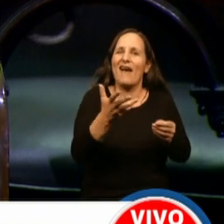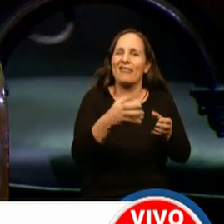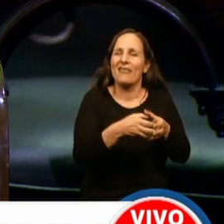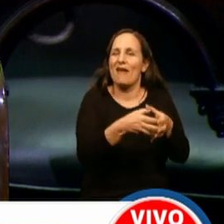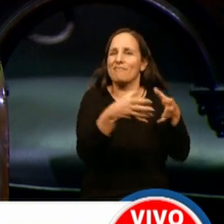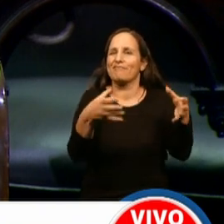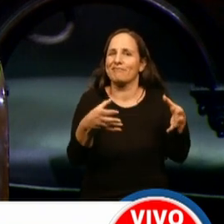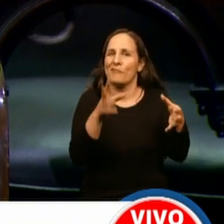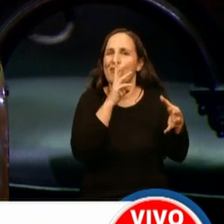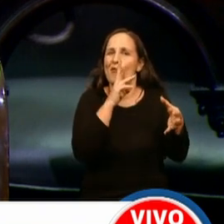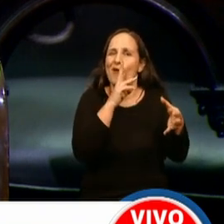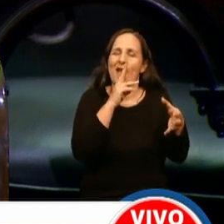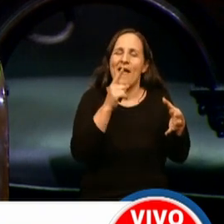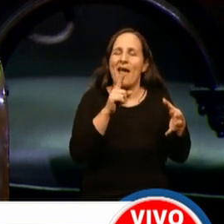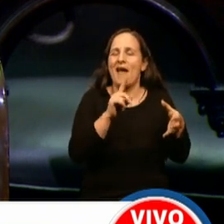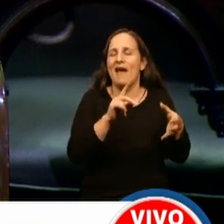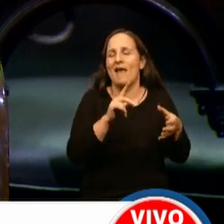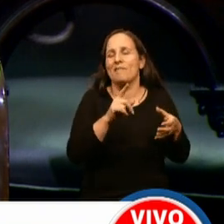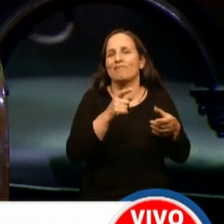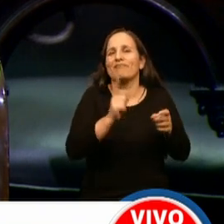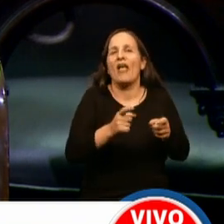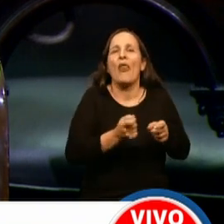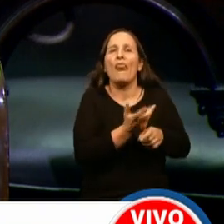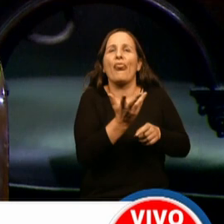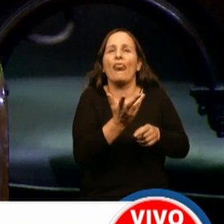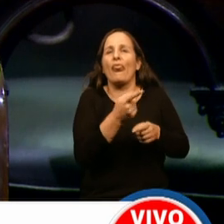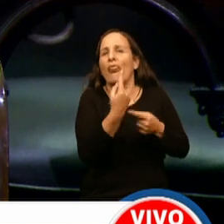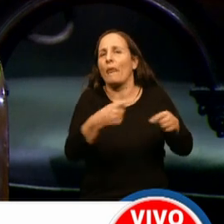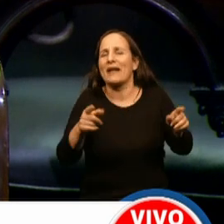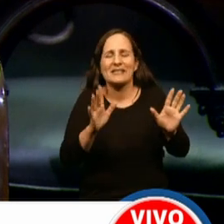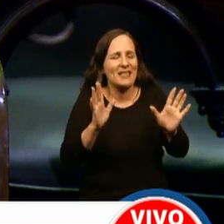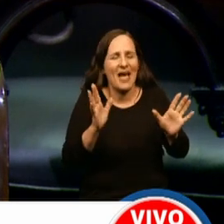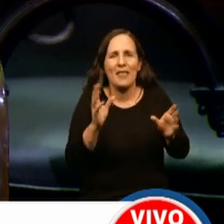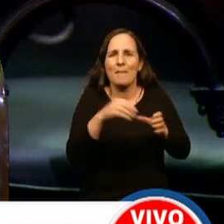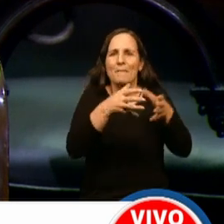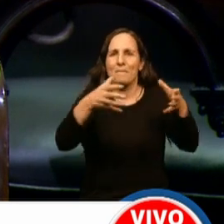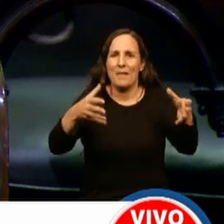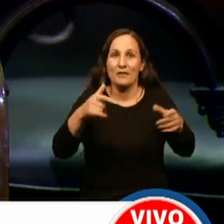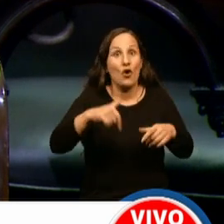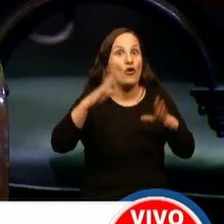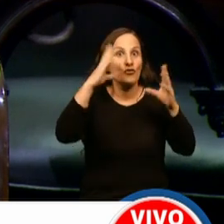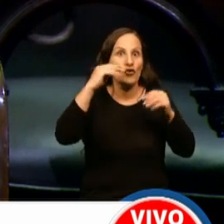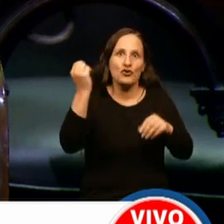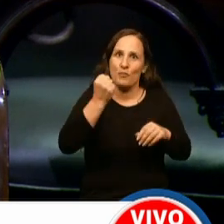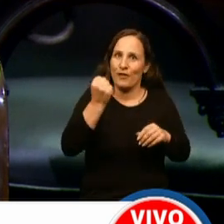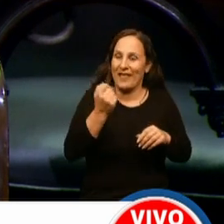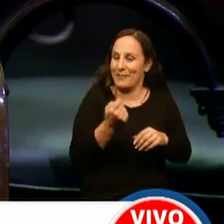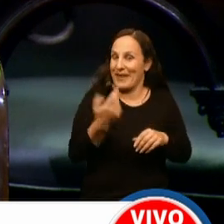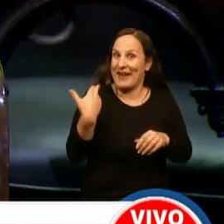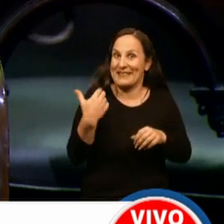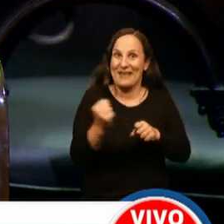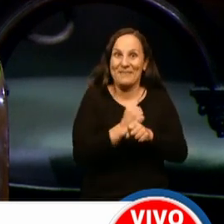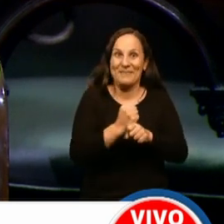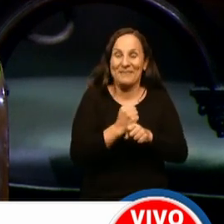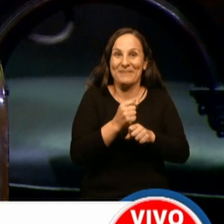de las mujeres y de las diversidades una noche importante hoy porque acabamos de sancionar una ley